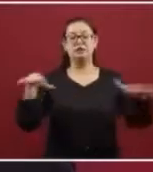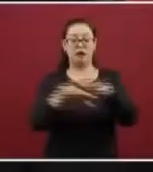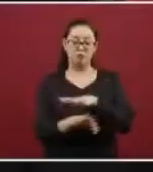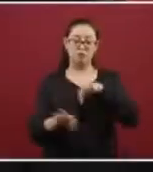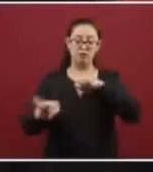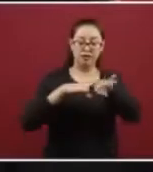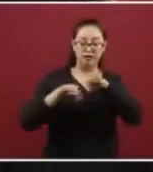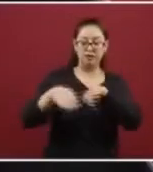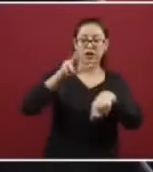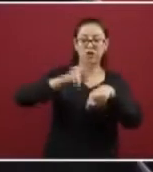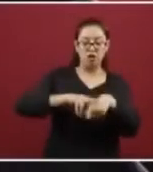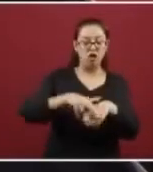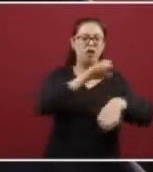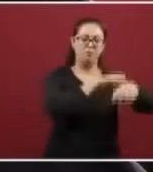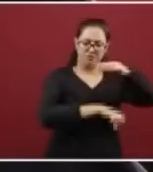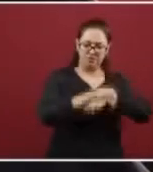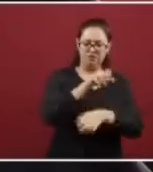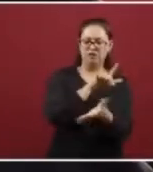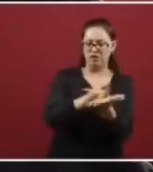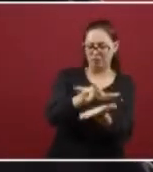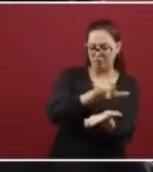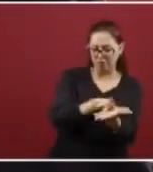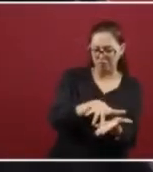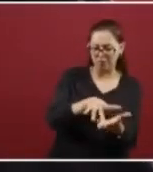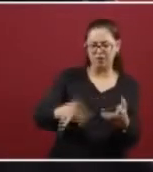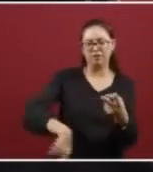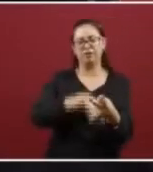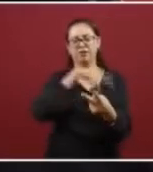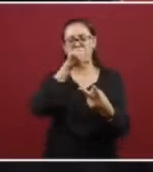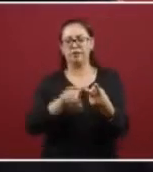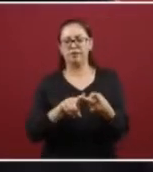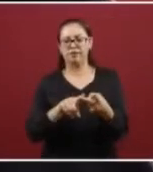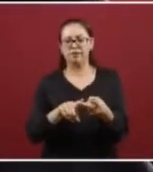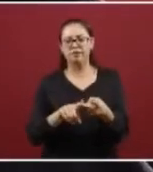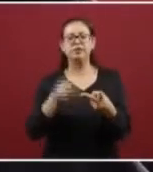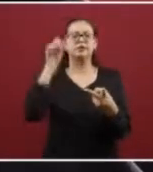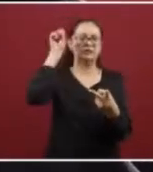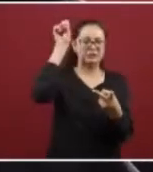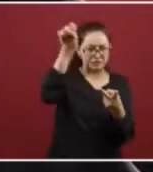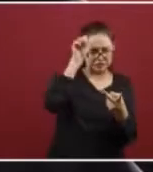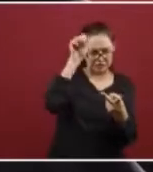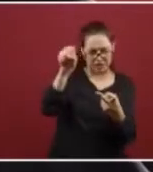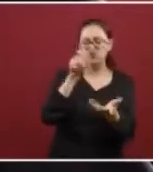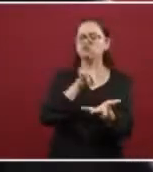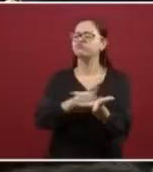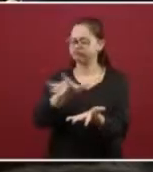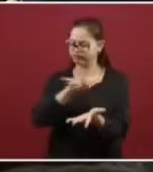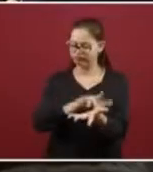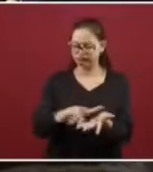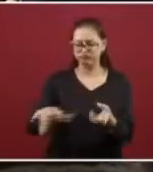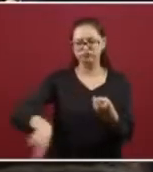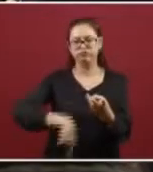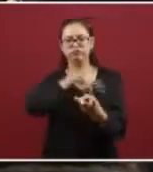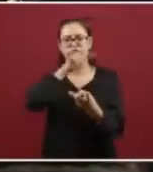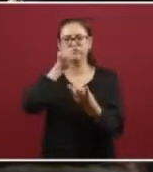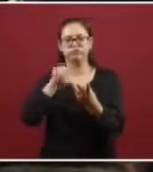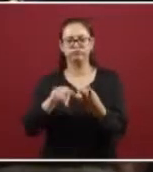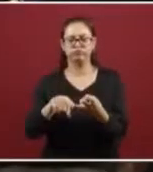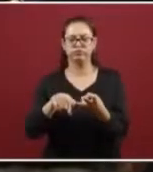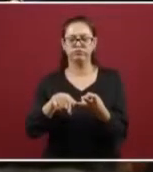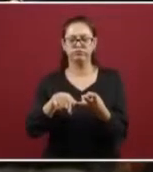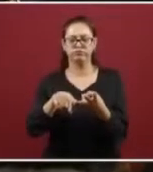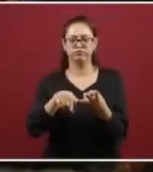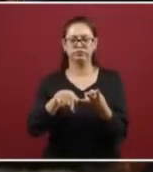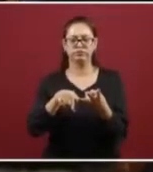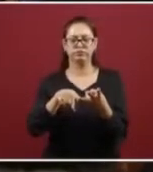Tratado de Libre Comercio, que ahora se tiene una reforma laboral apegada a lo